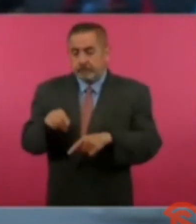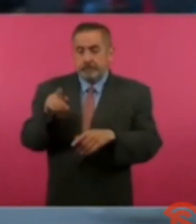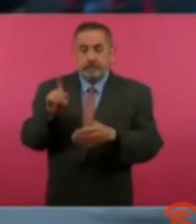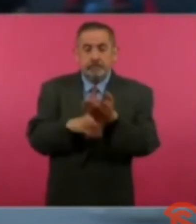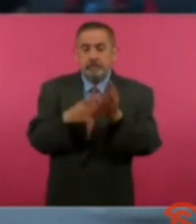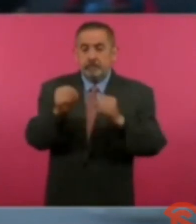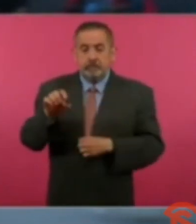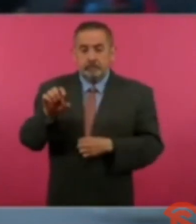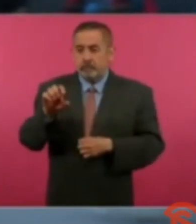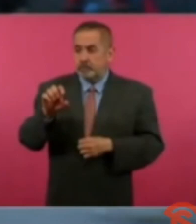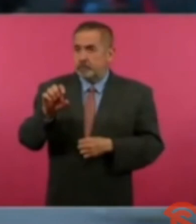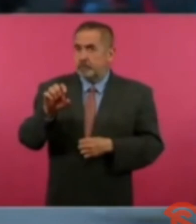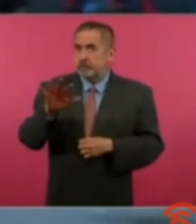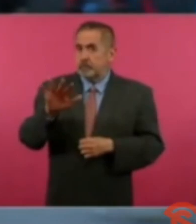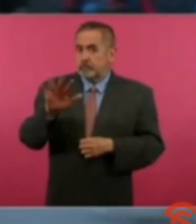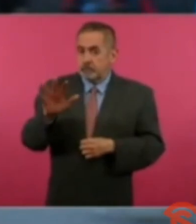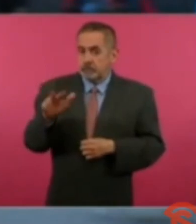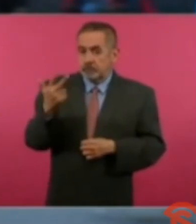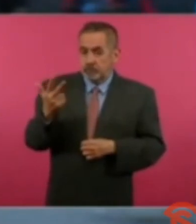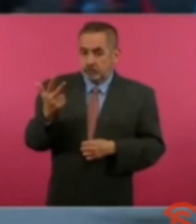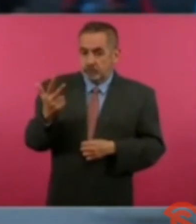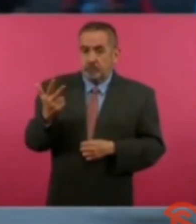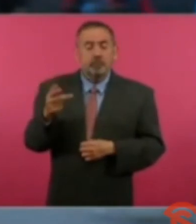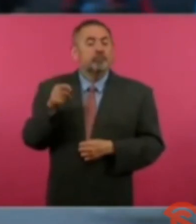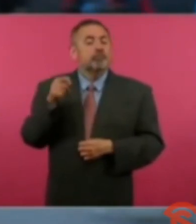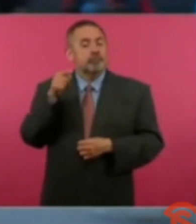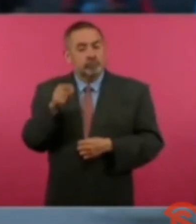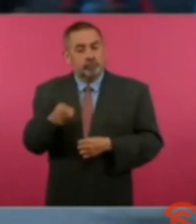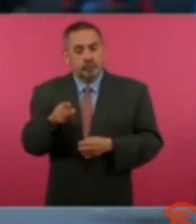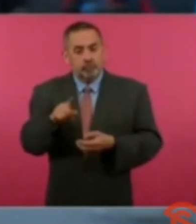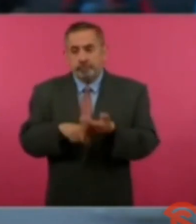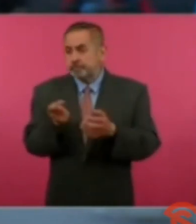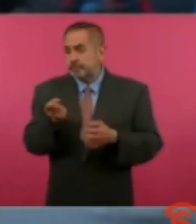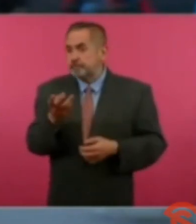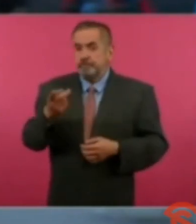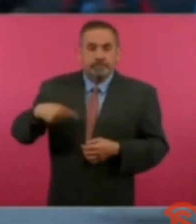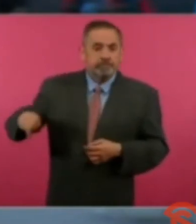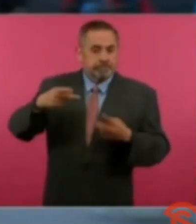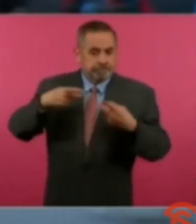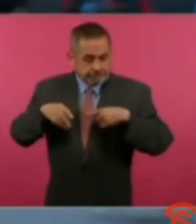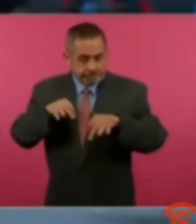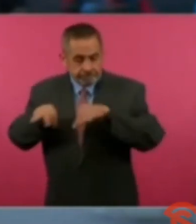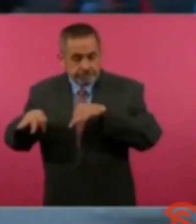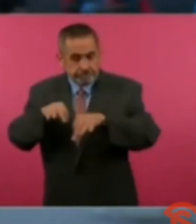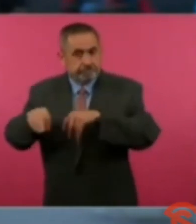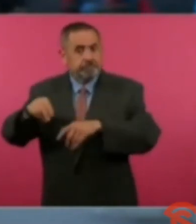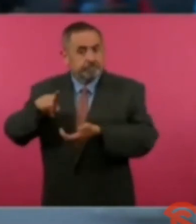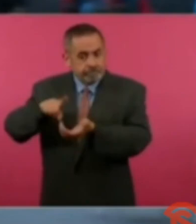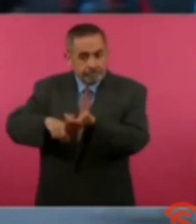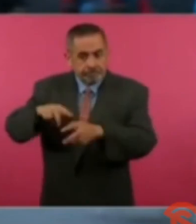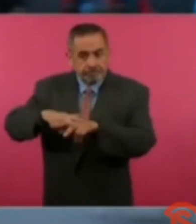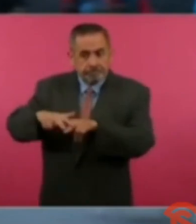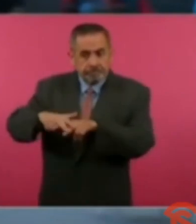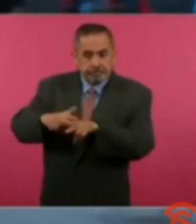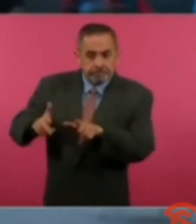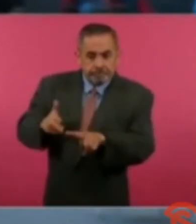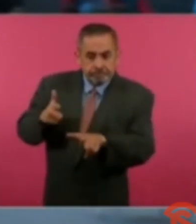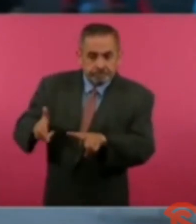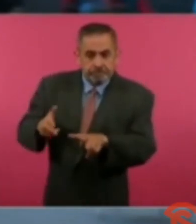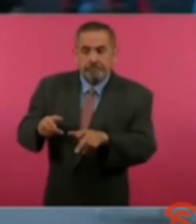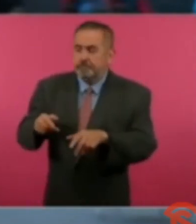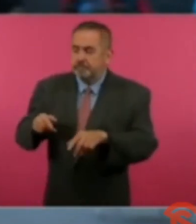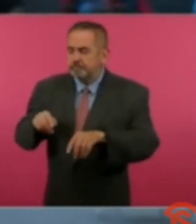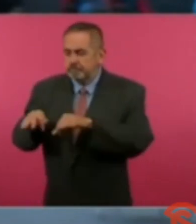En 1958 hubo un movimiento de trabajadores ferrocarrileros que pues provocó la